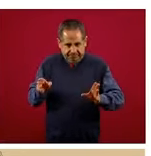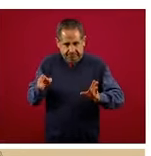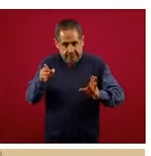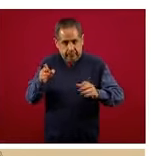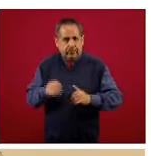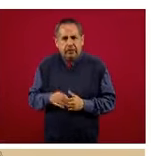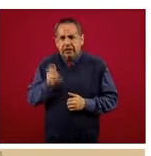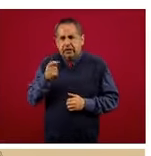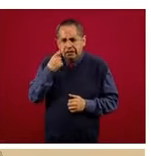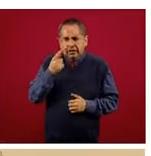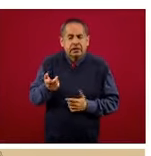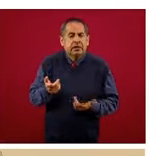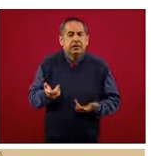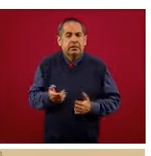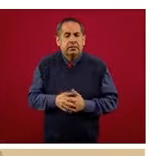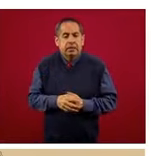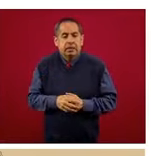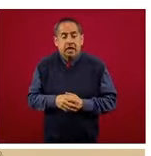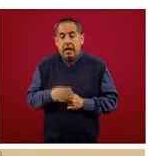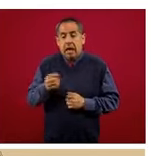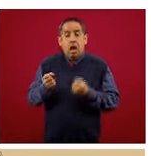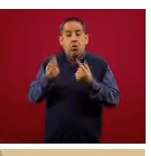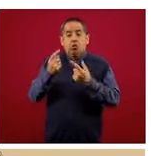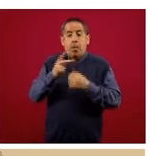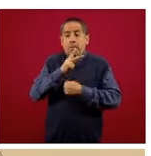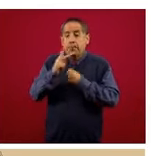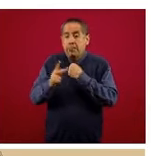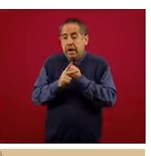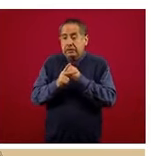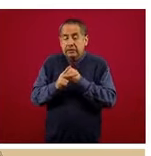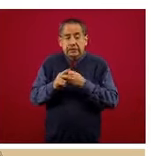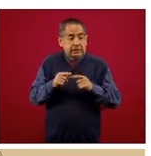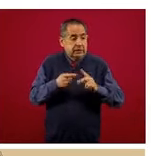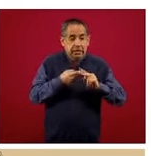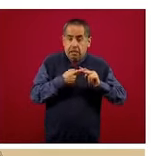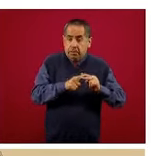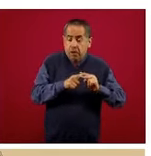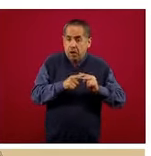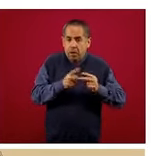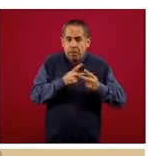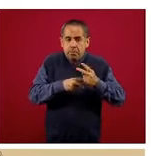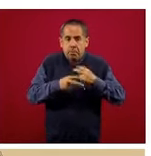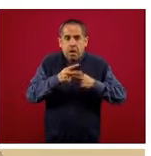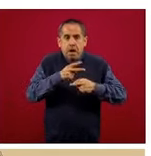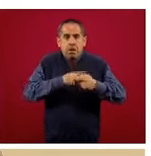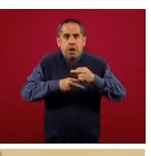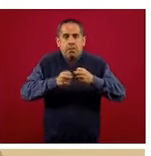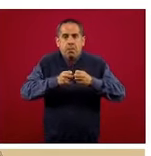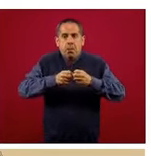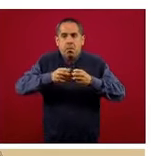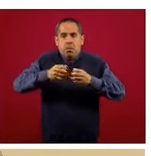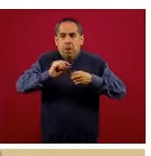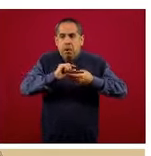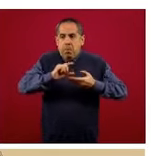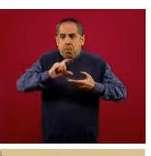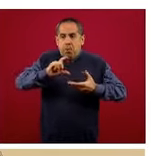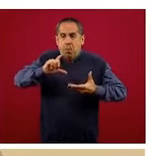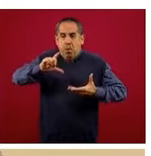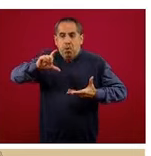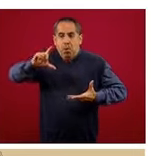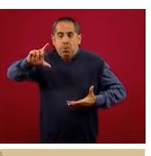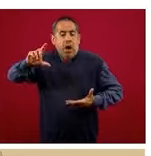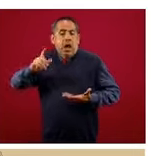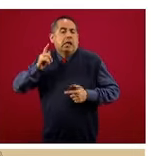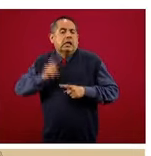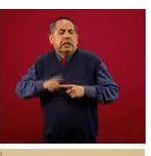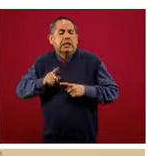¿no? Podemos ver cómo los primeros países que iniciaron a incrementar sus curvas epidémicas, en este